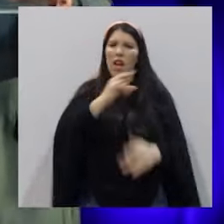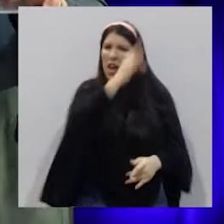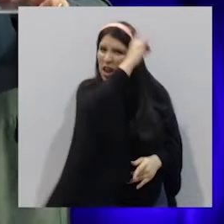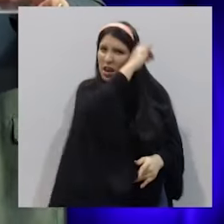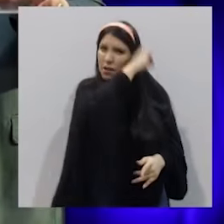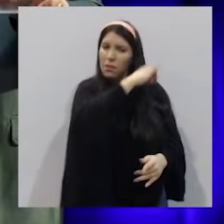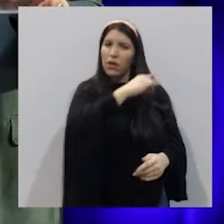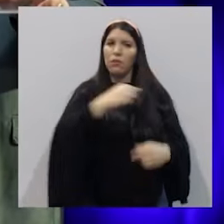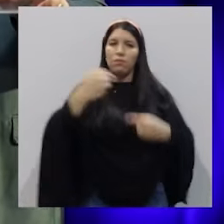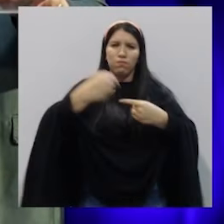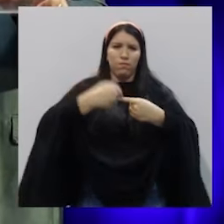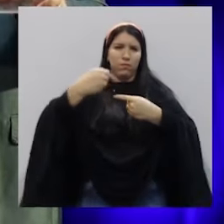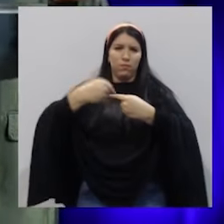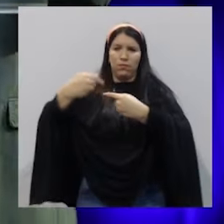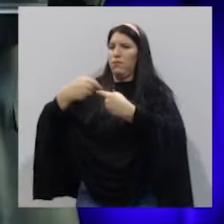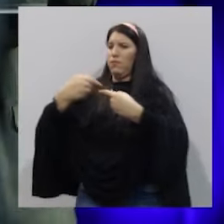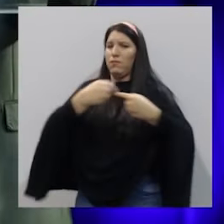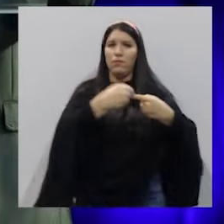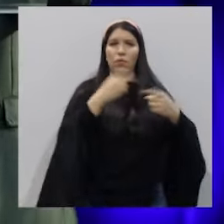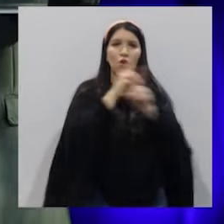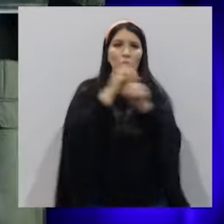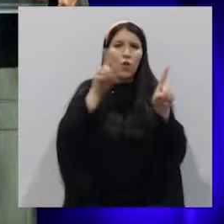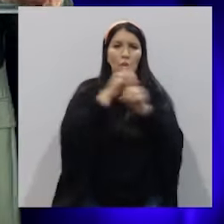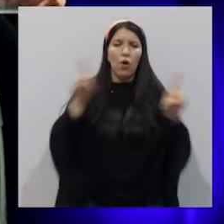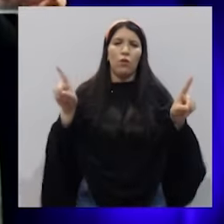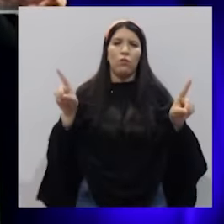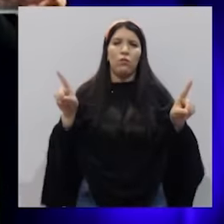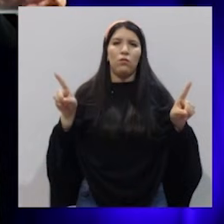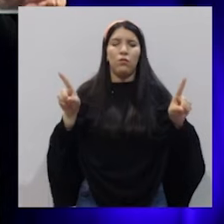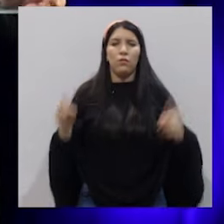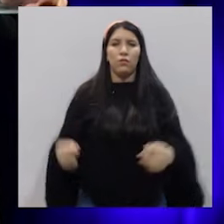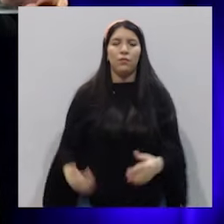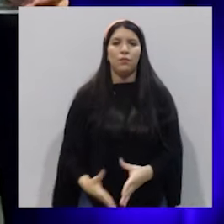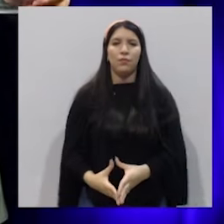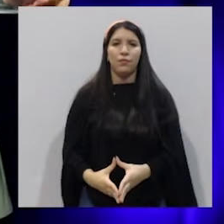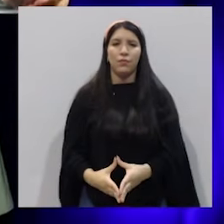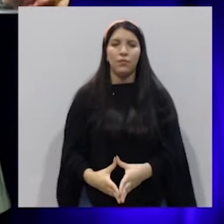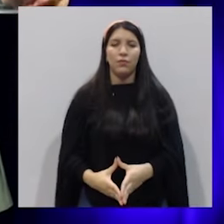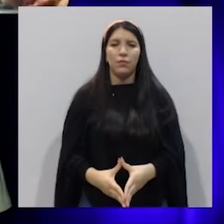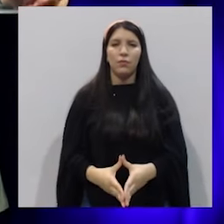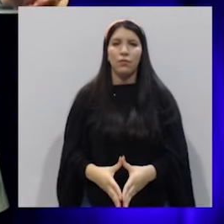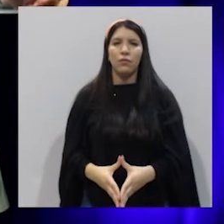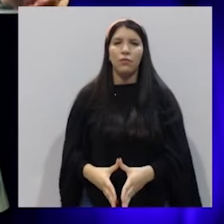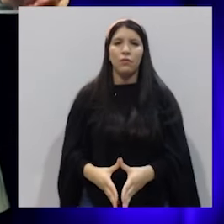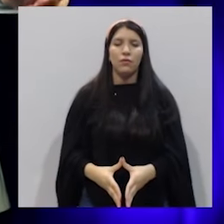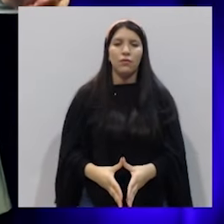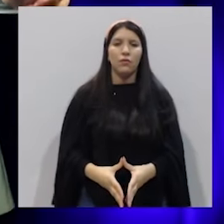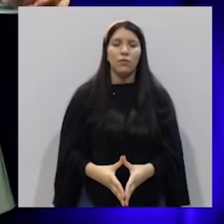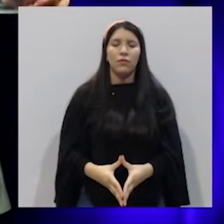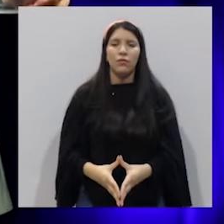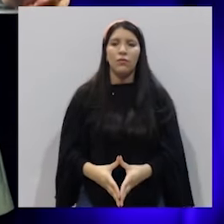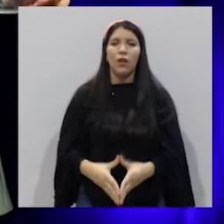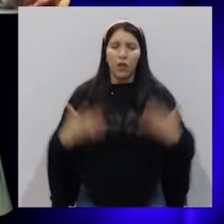importante el espíritu está dispuesto pero el cuerpo es